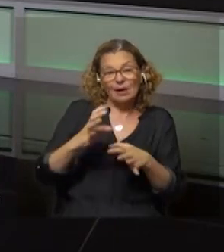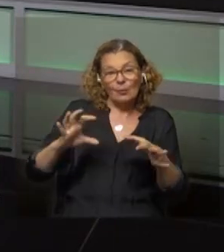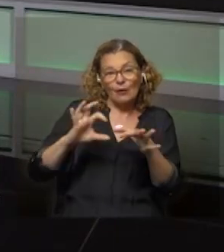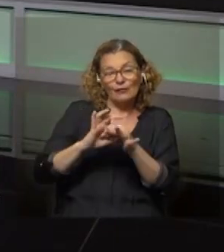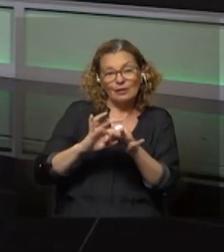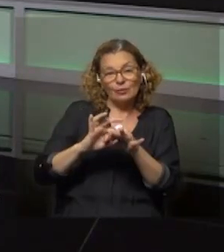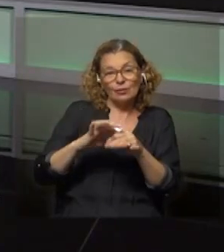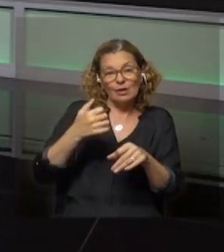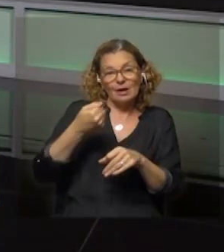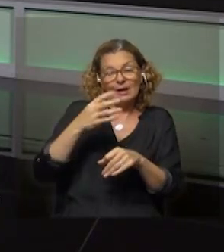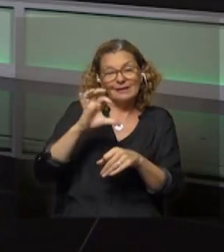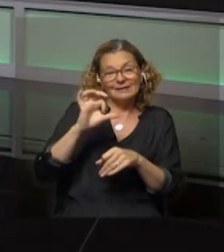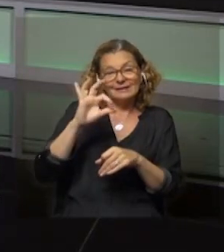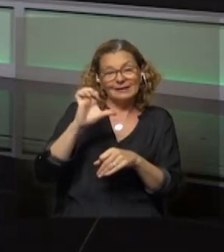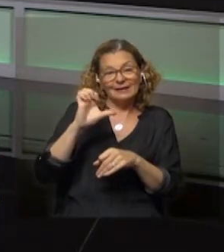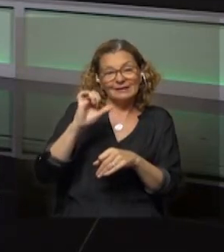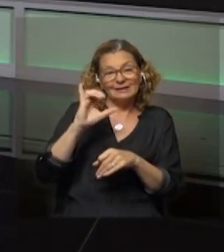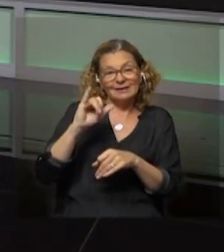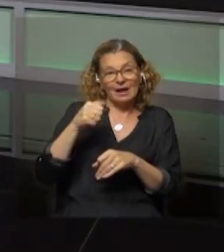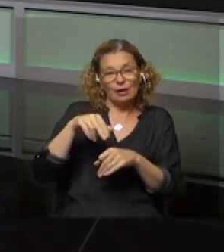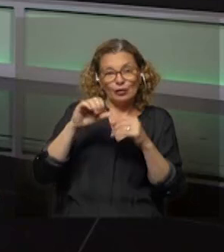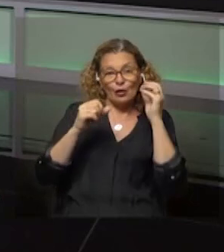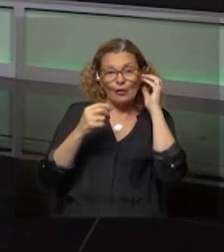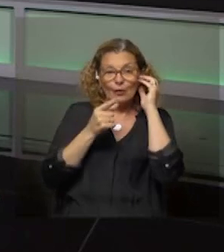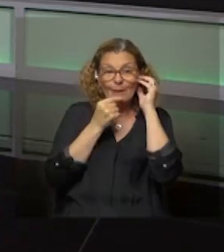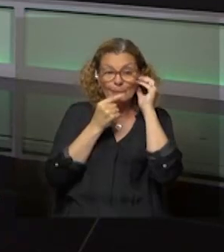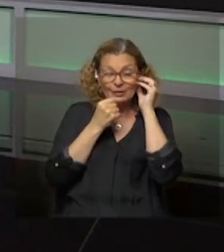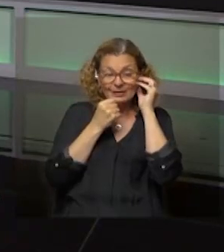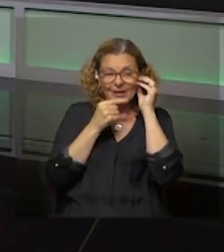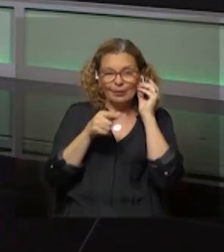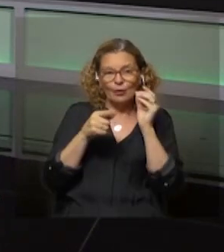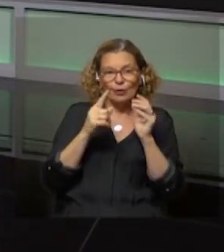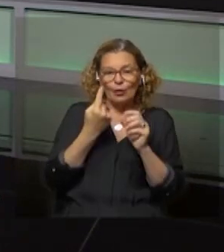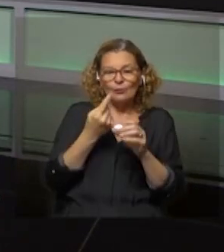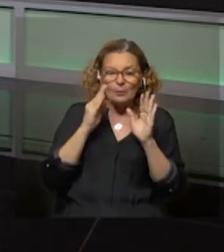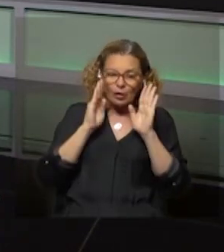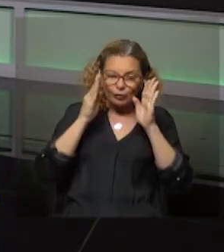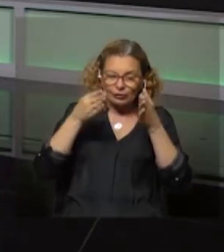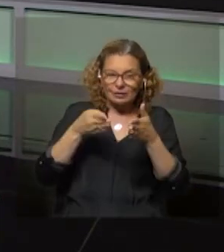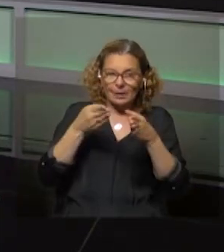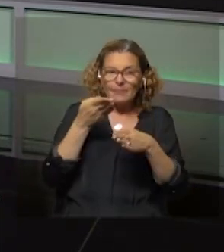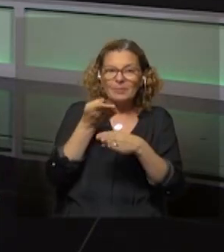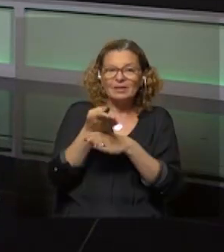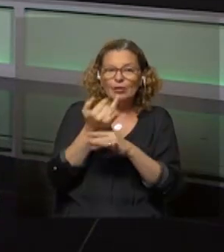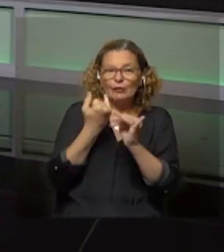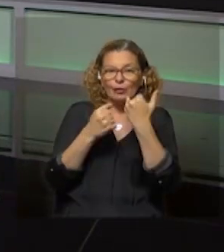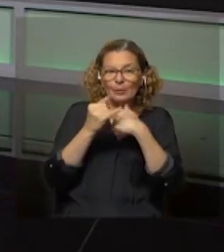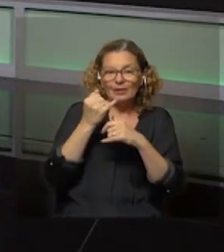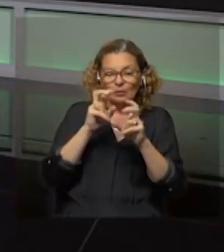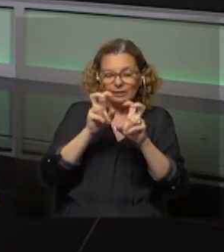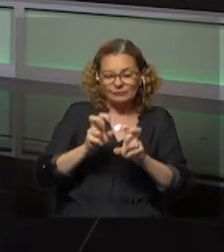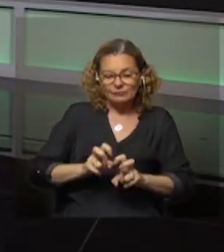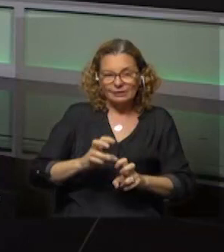de asesiano con la policía pero hoy nos concentraremos puntualmente en este pedido de información personal y espionaje